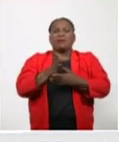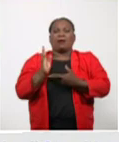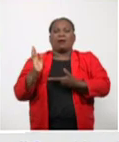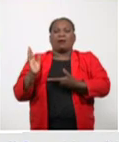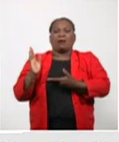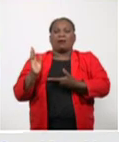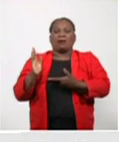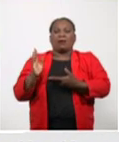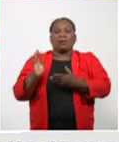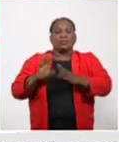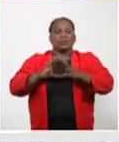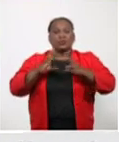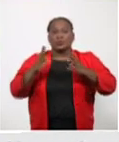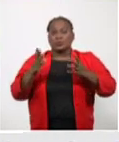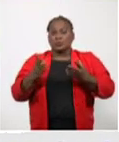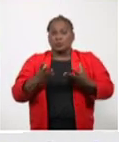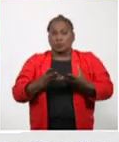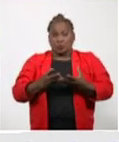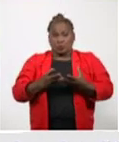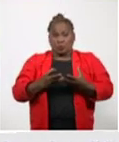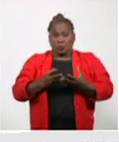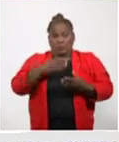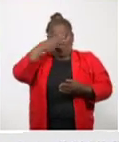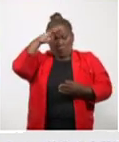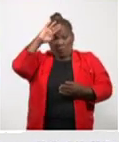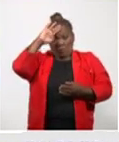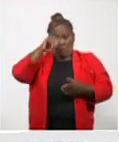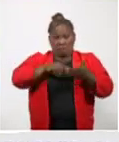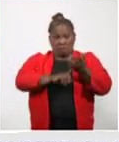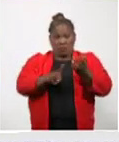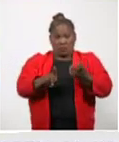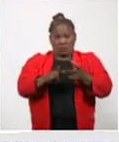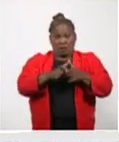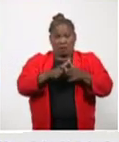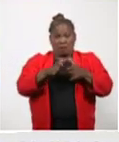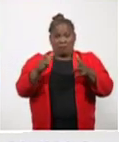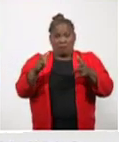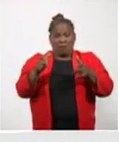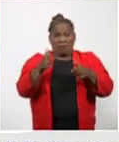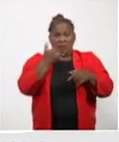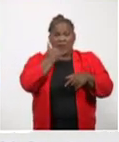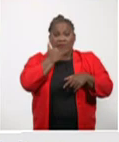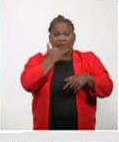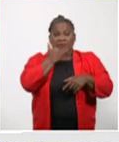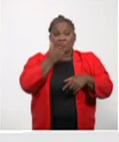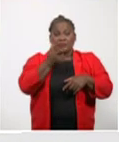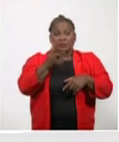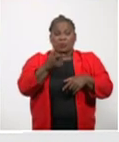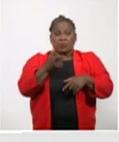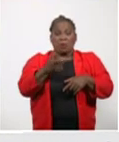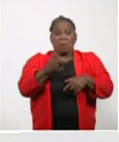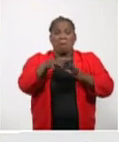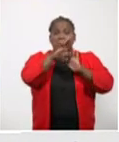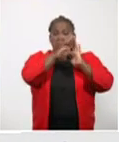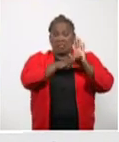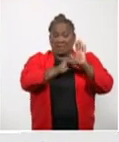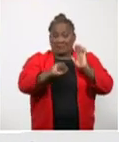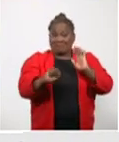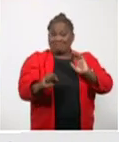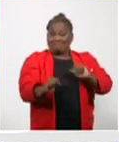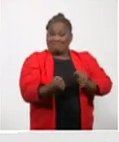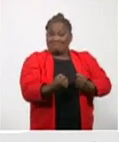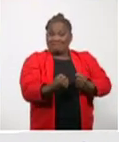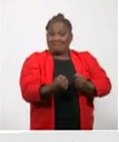el territorio, en las provincias con mayor afectación, todavía más intensa, pues las medidas de restricción